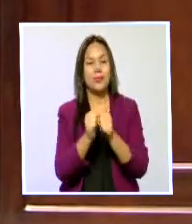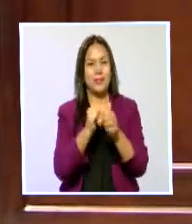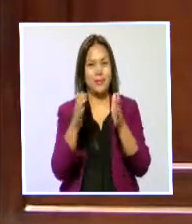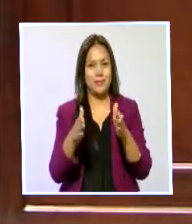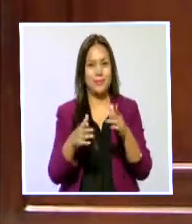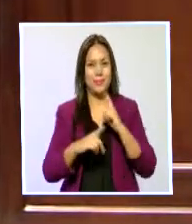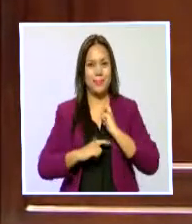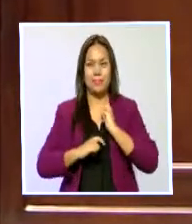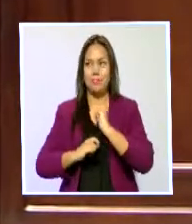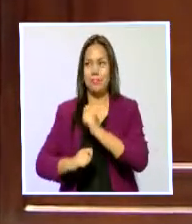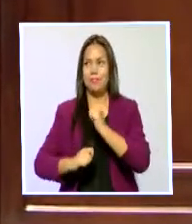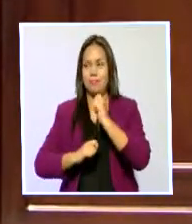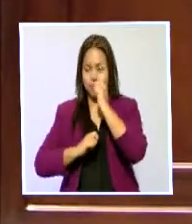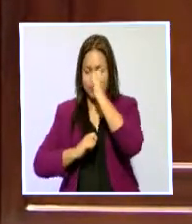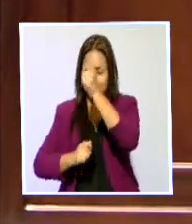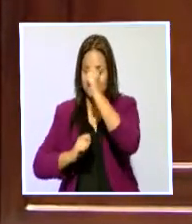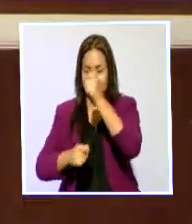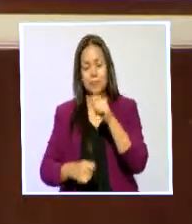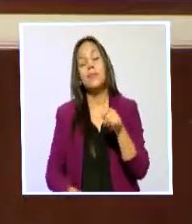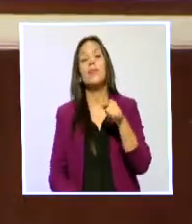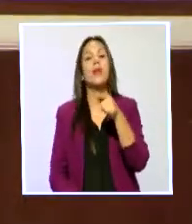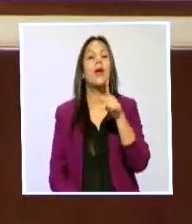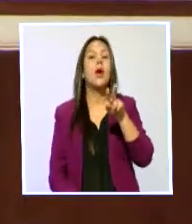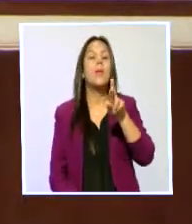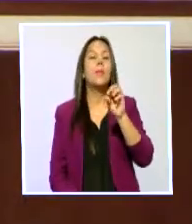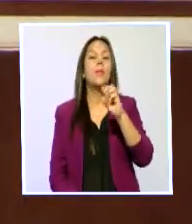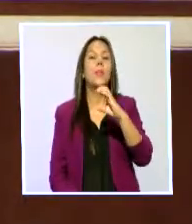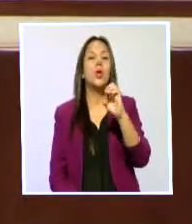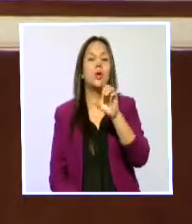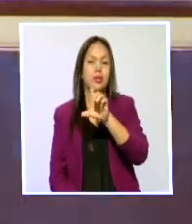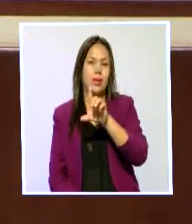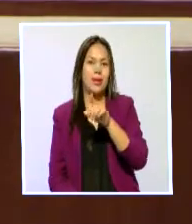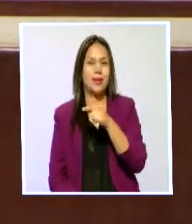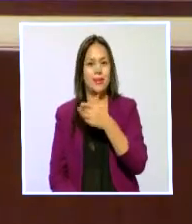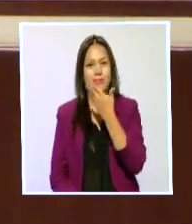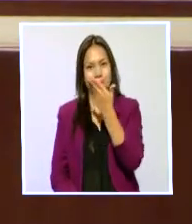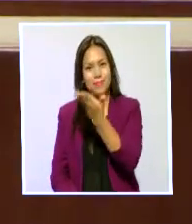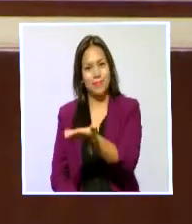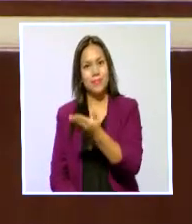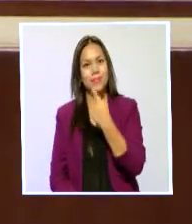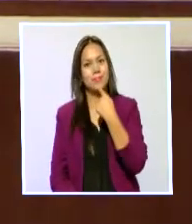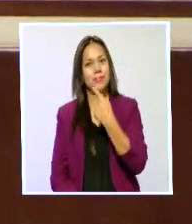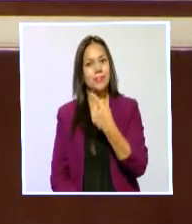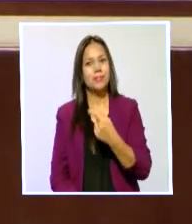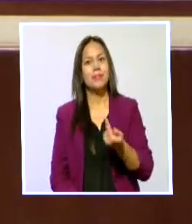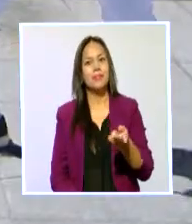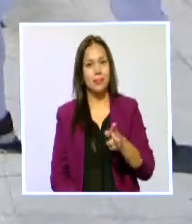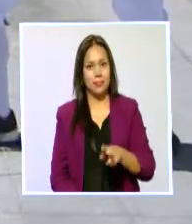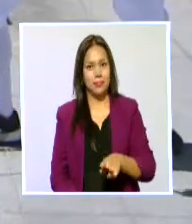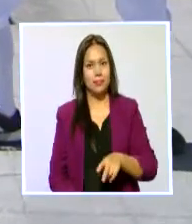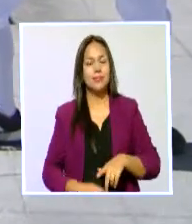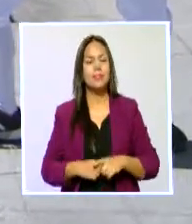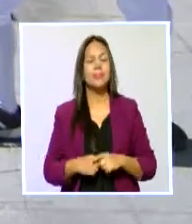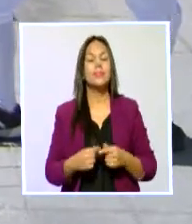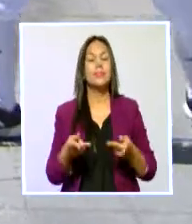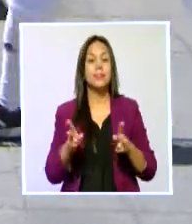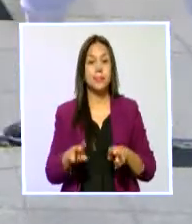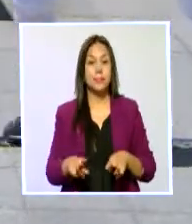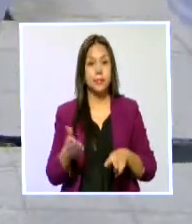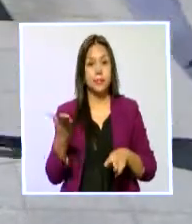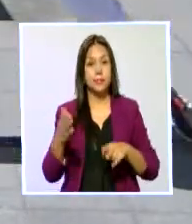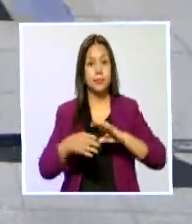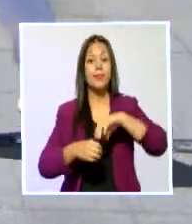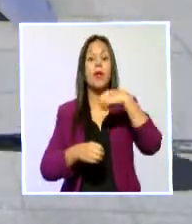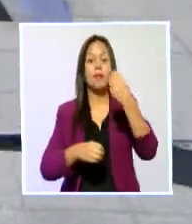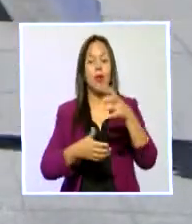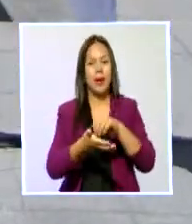Asamblea Nacional la condecoración Matilde Hidalgo de Procel y Vicente Rocafuerte al mérito deportivo. Mientras que en los exteriores